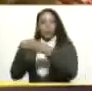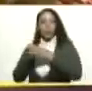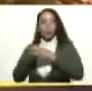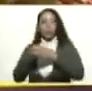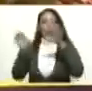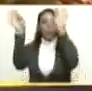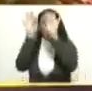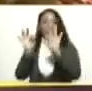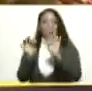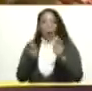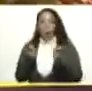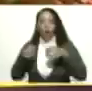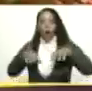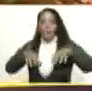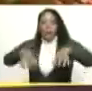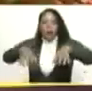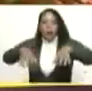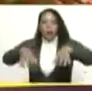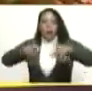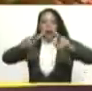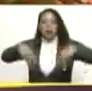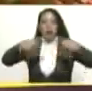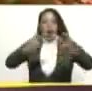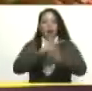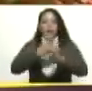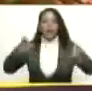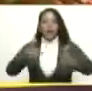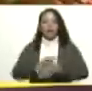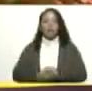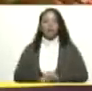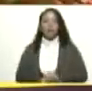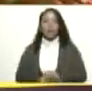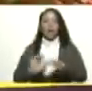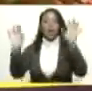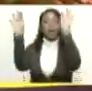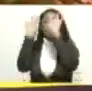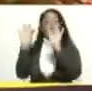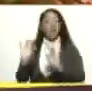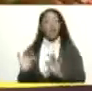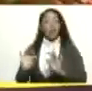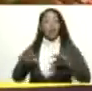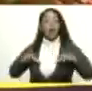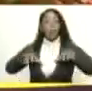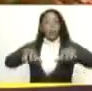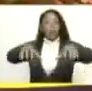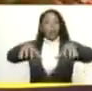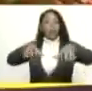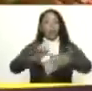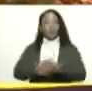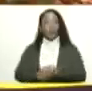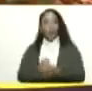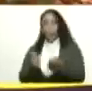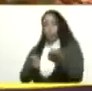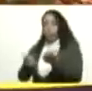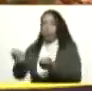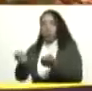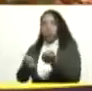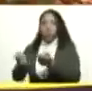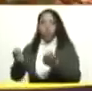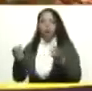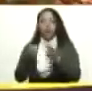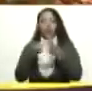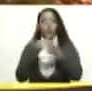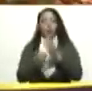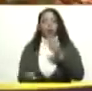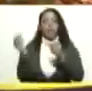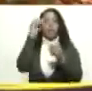modelo capitalista neoliberal y del modelo de capitalismo dominado por las oligarquías